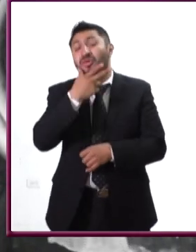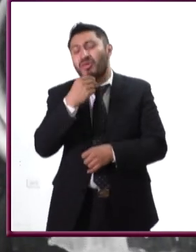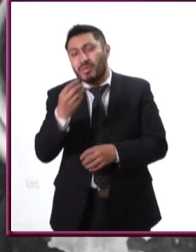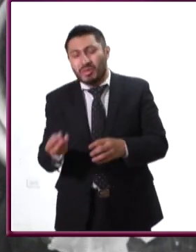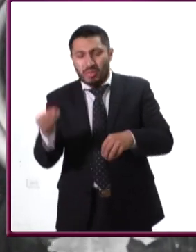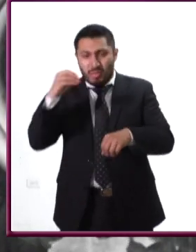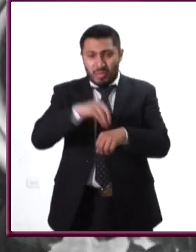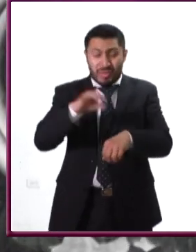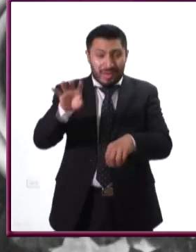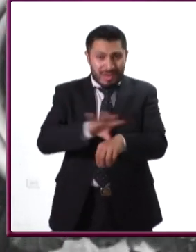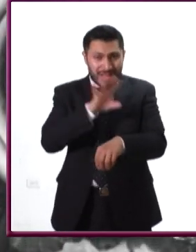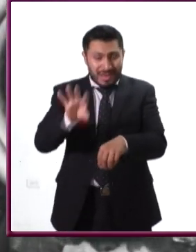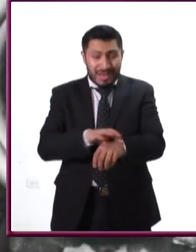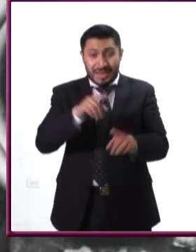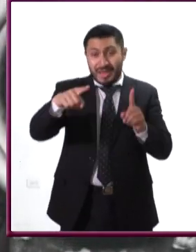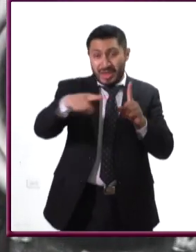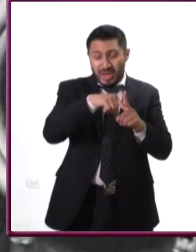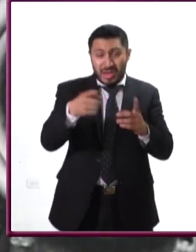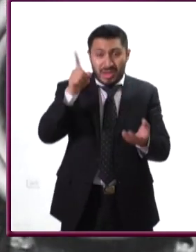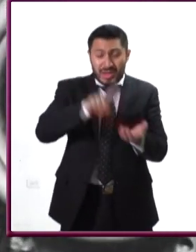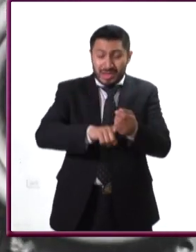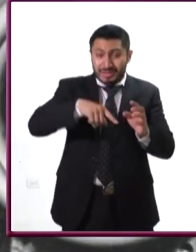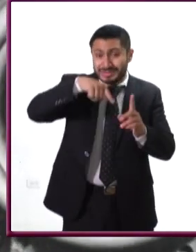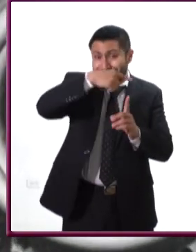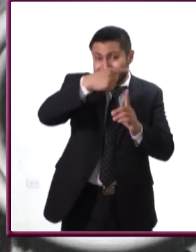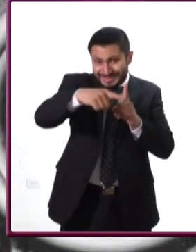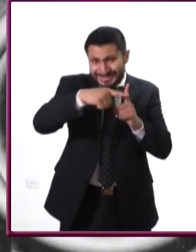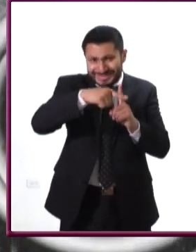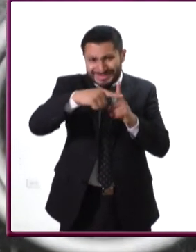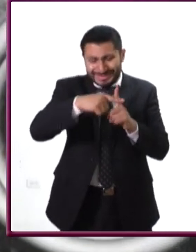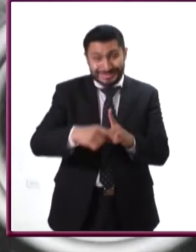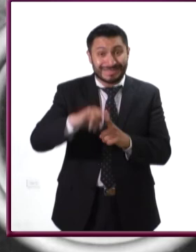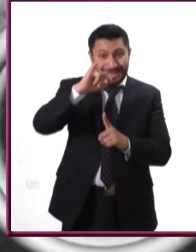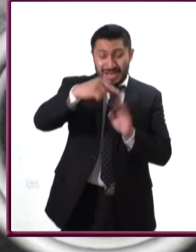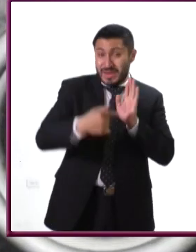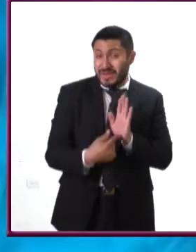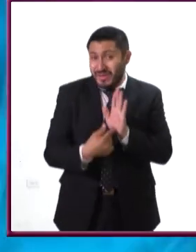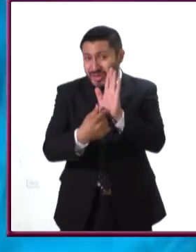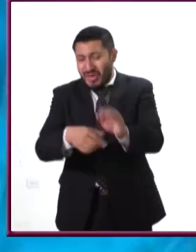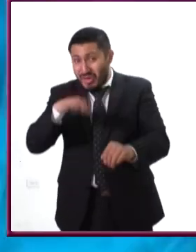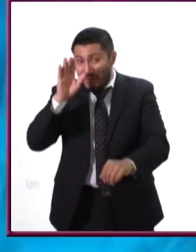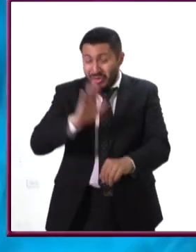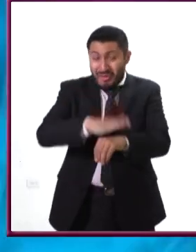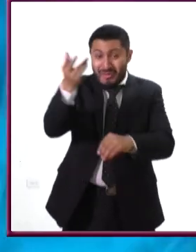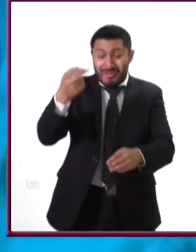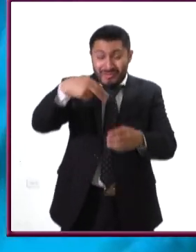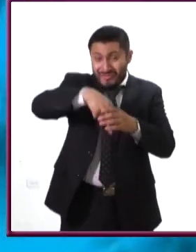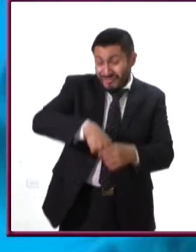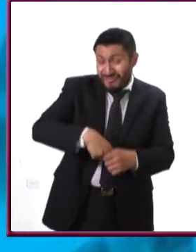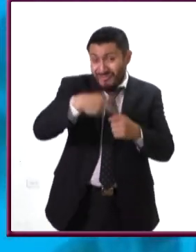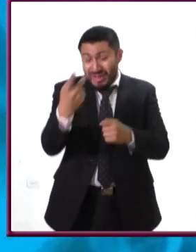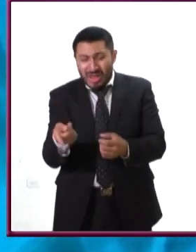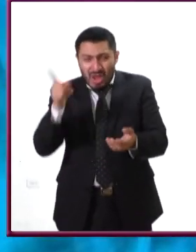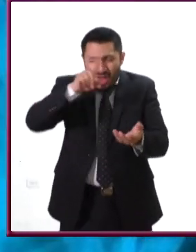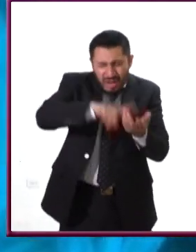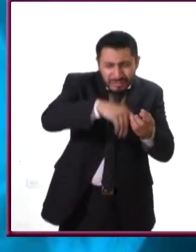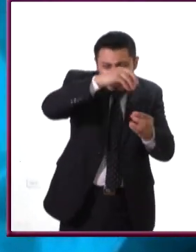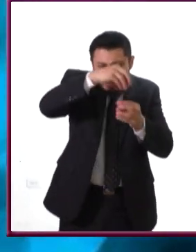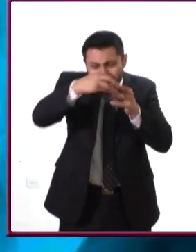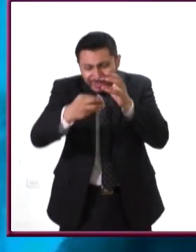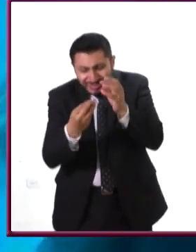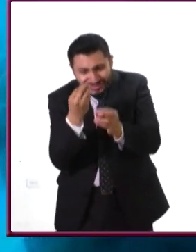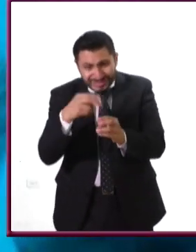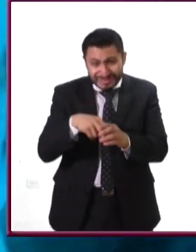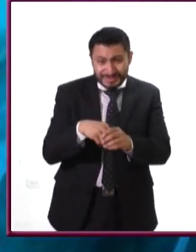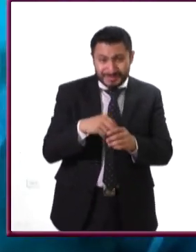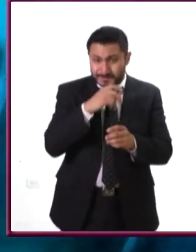Bohr pusiera los electrones a orbitar el núcleo positivo y sí, planteó más vacío entre